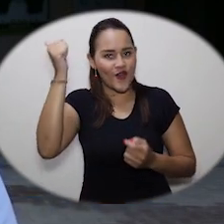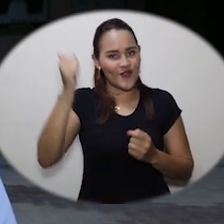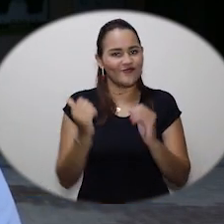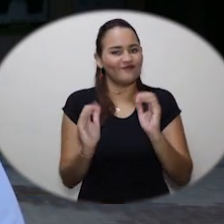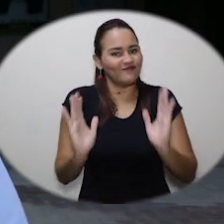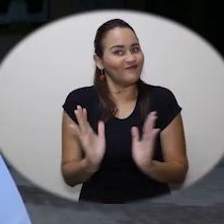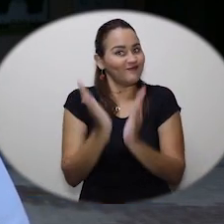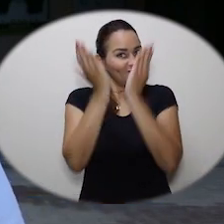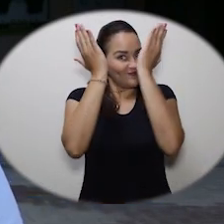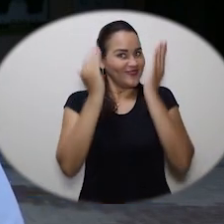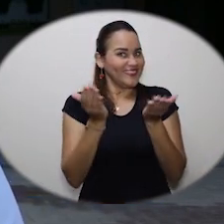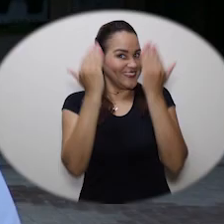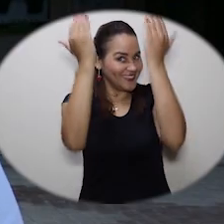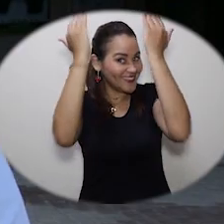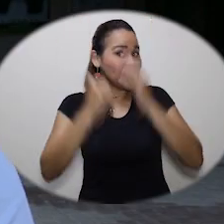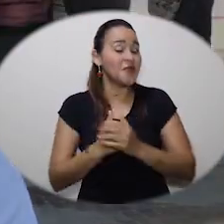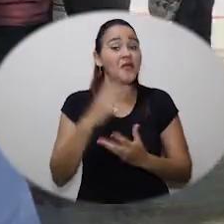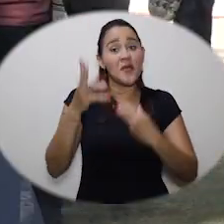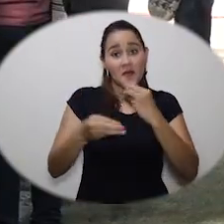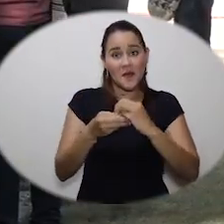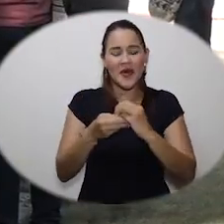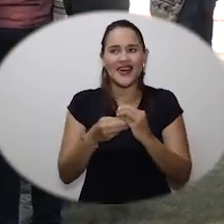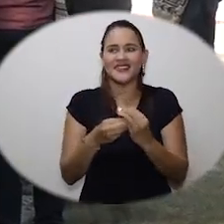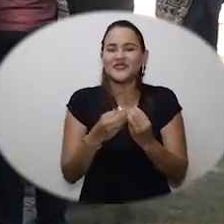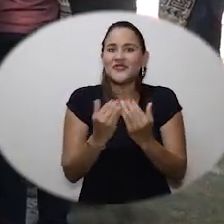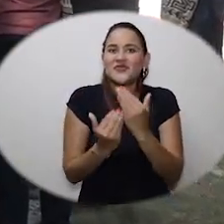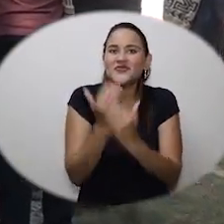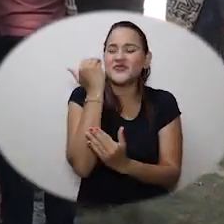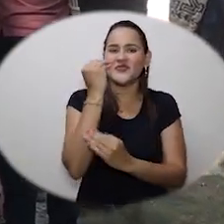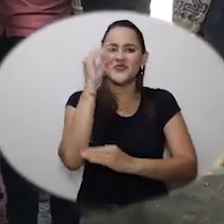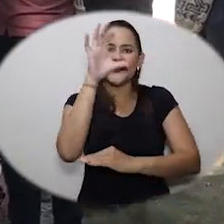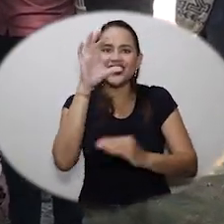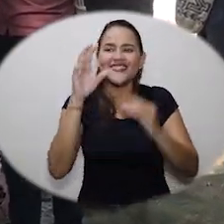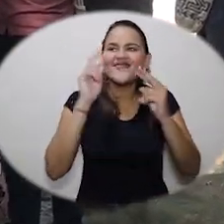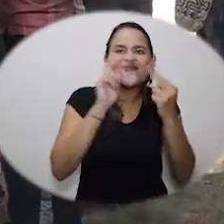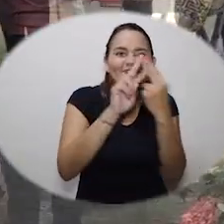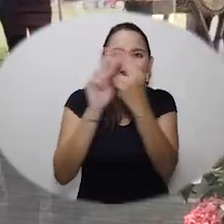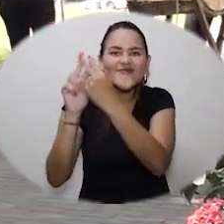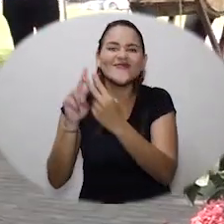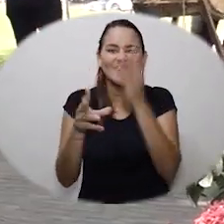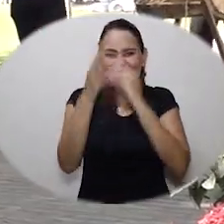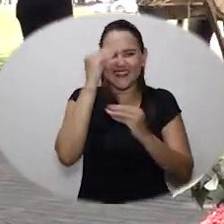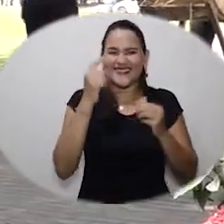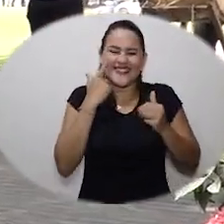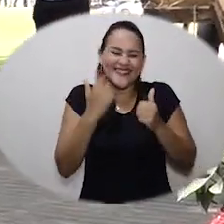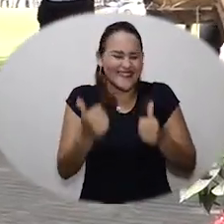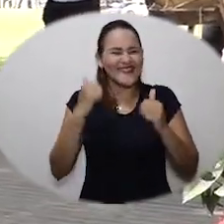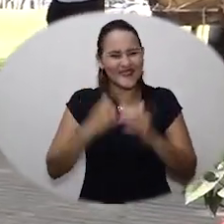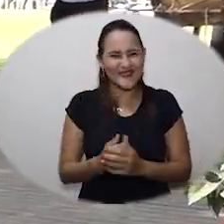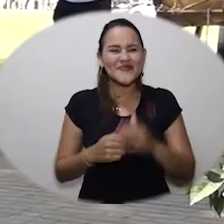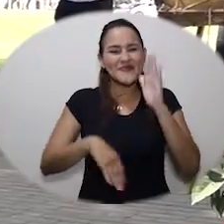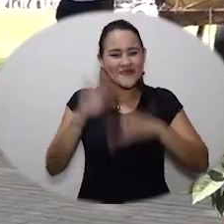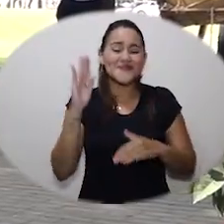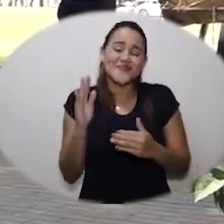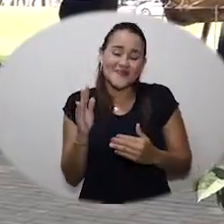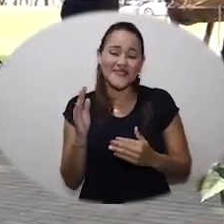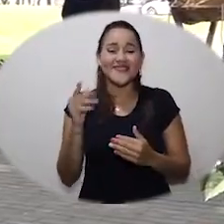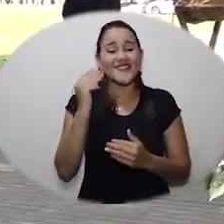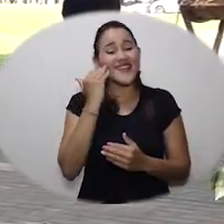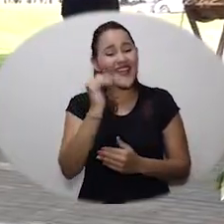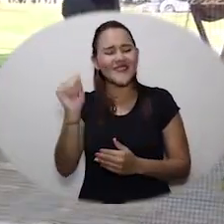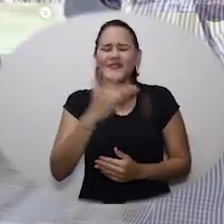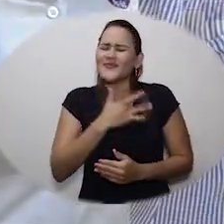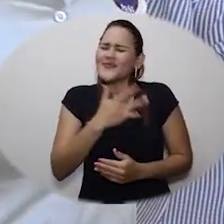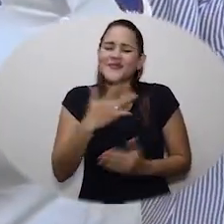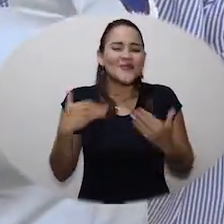también descubrir una nueva cultura, un nuevo país. A millas de distancia de la República Francesa, Daphne ha encontrado en Unimagdalena un segundo